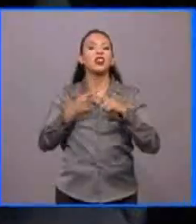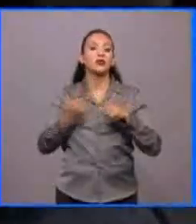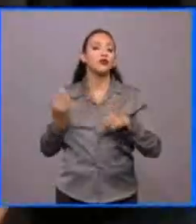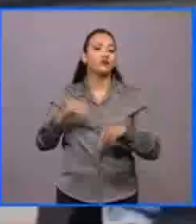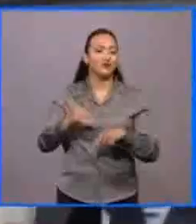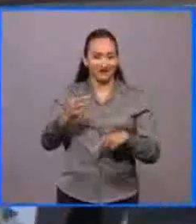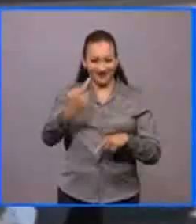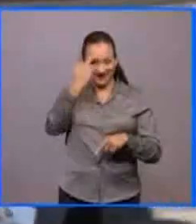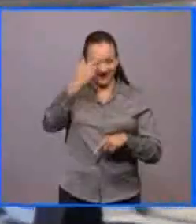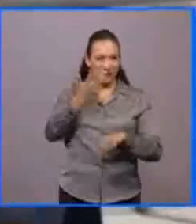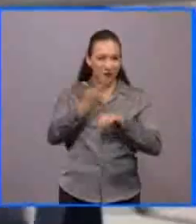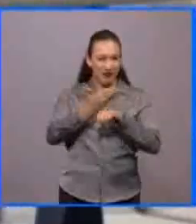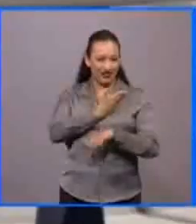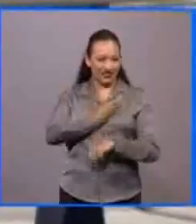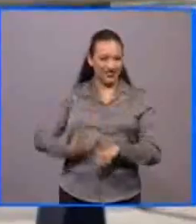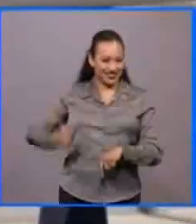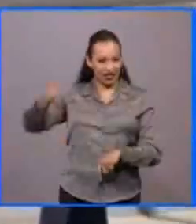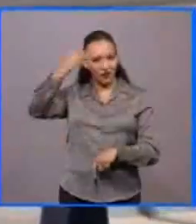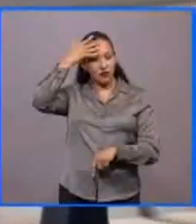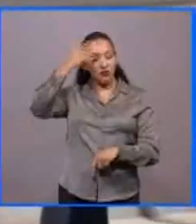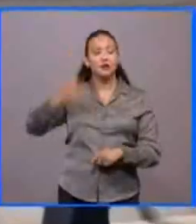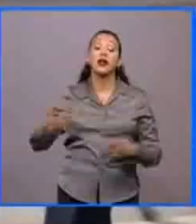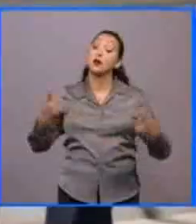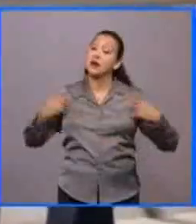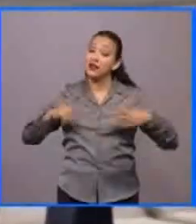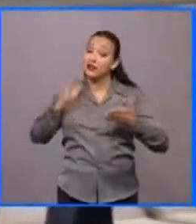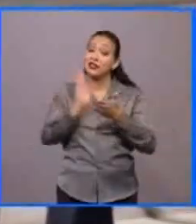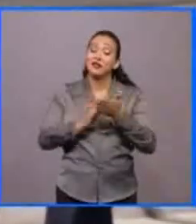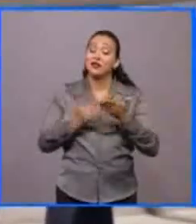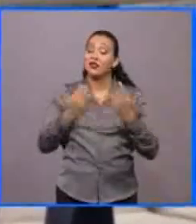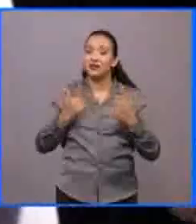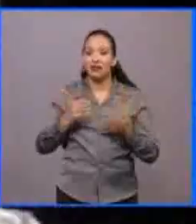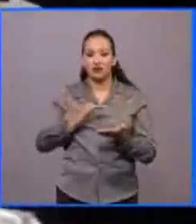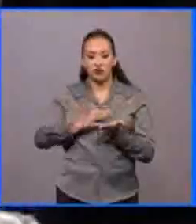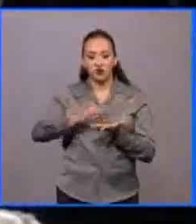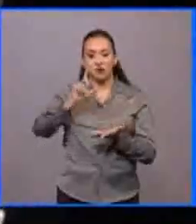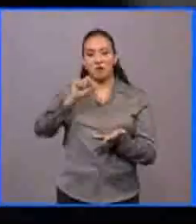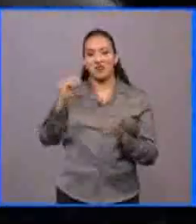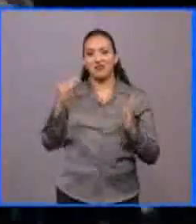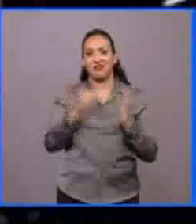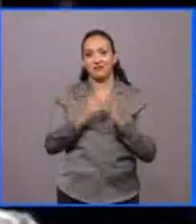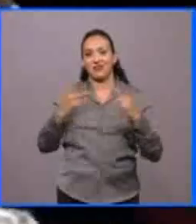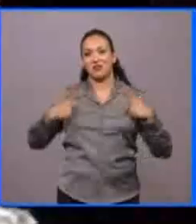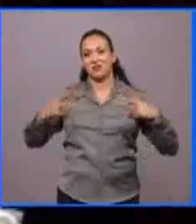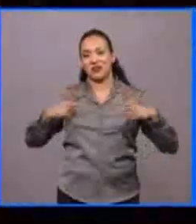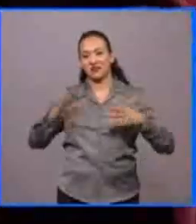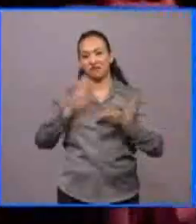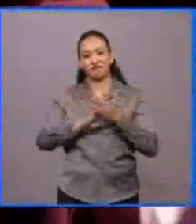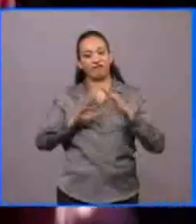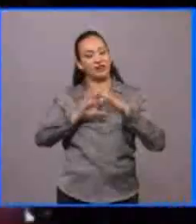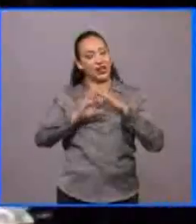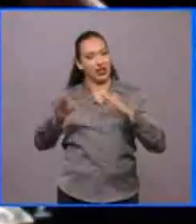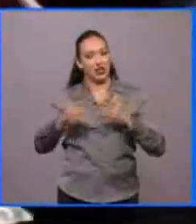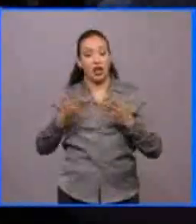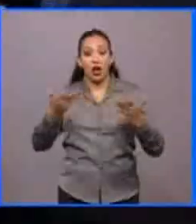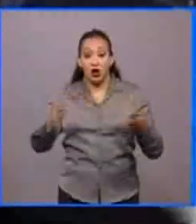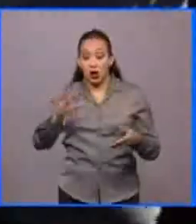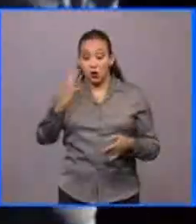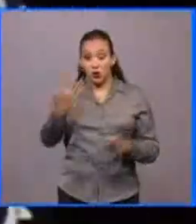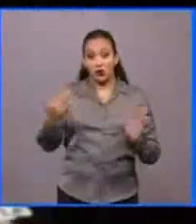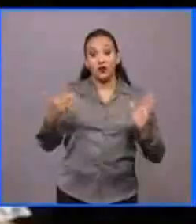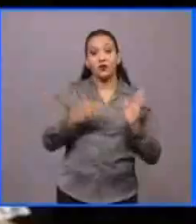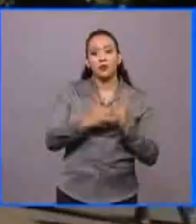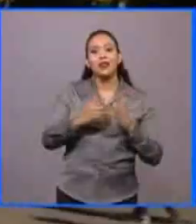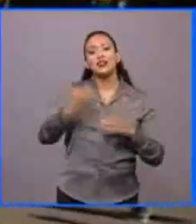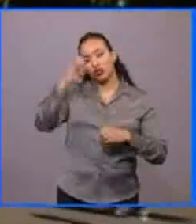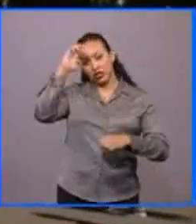las deportaciones de migrantes en situación irregular ascendieron a 20,000 en los primeros meses de 2025, de los cuales 4,000